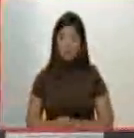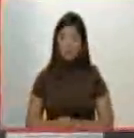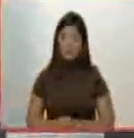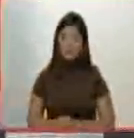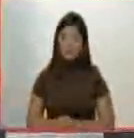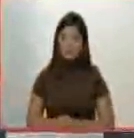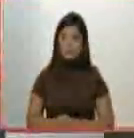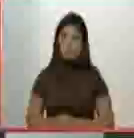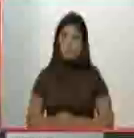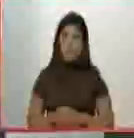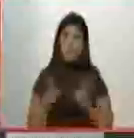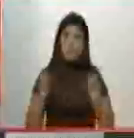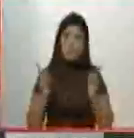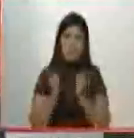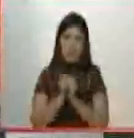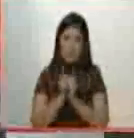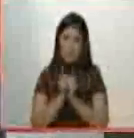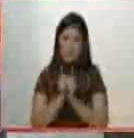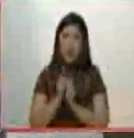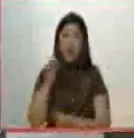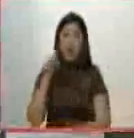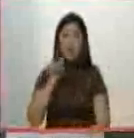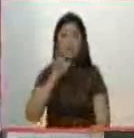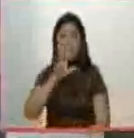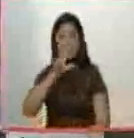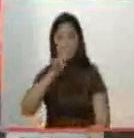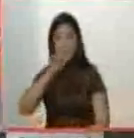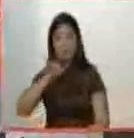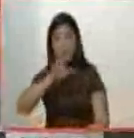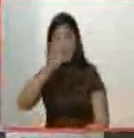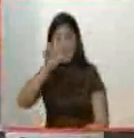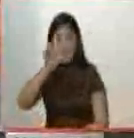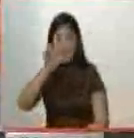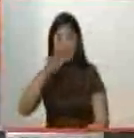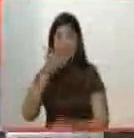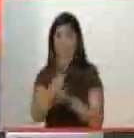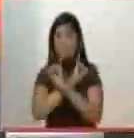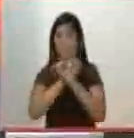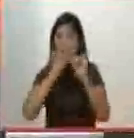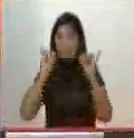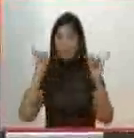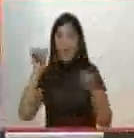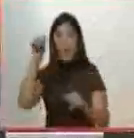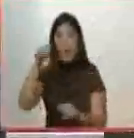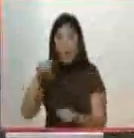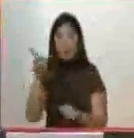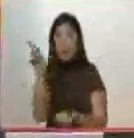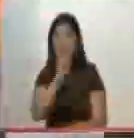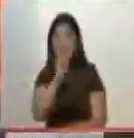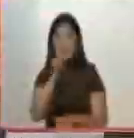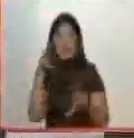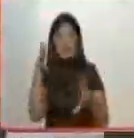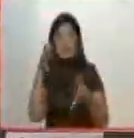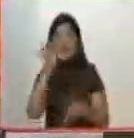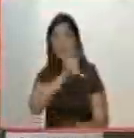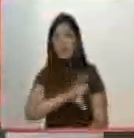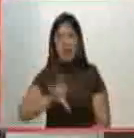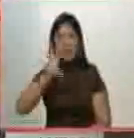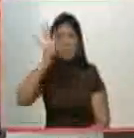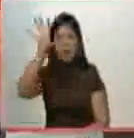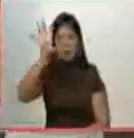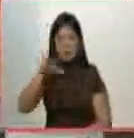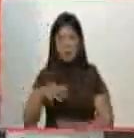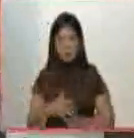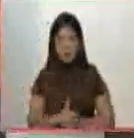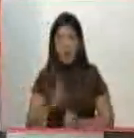Presidente, brevemente, bueno, hoy 31 de julio, cerramos un mes de victoria, un mes de la patria, un